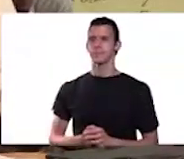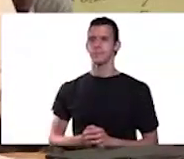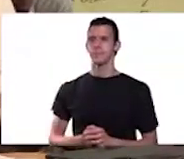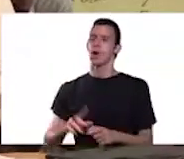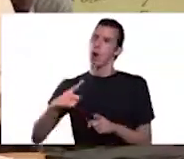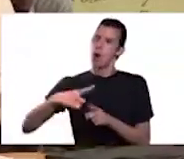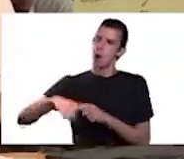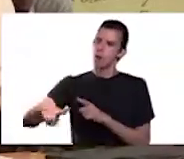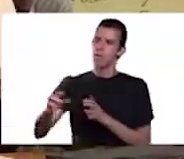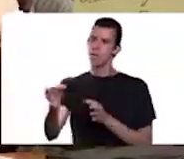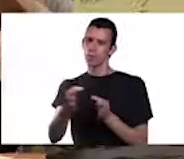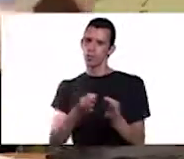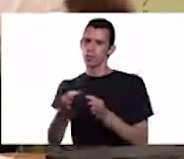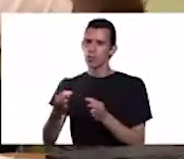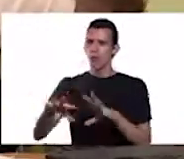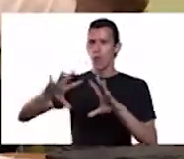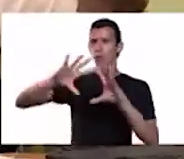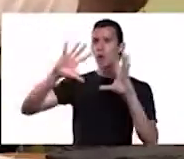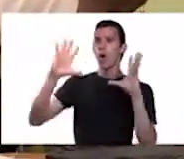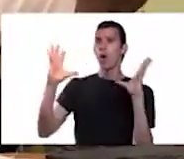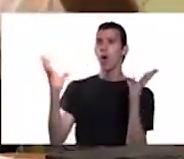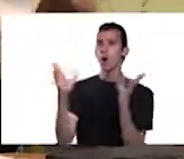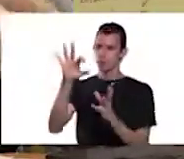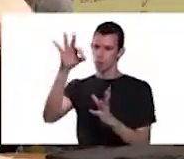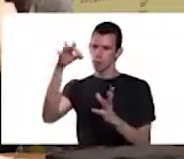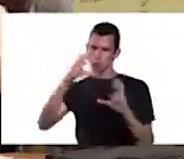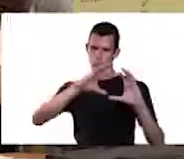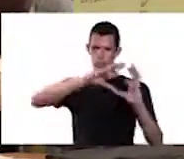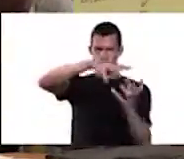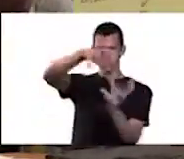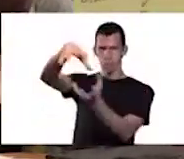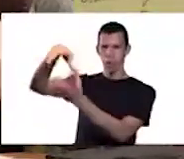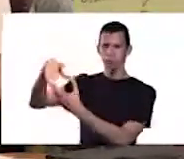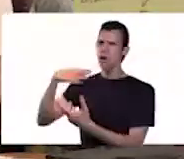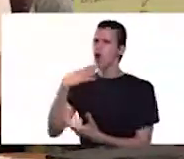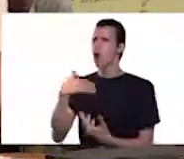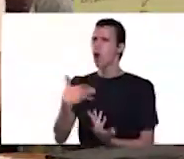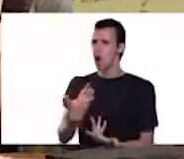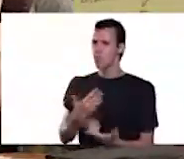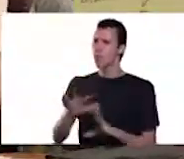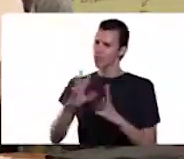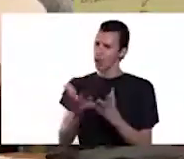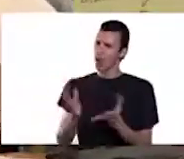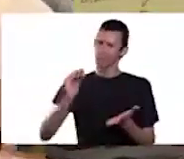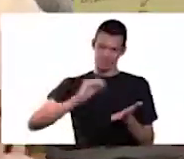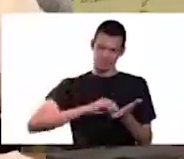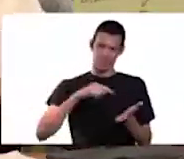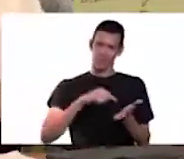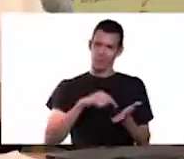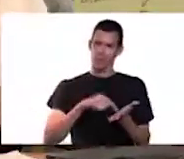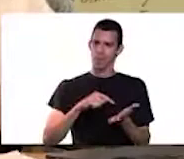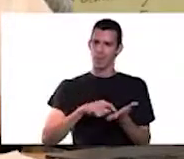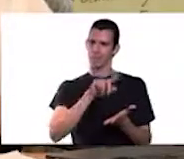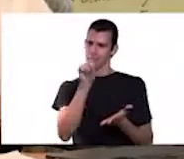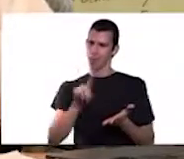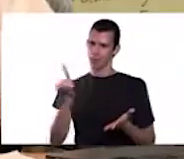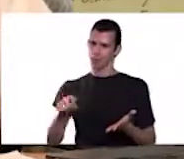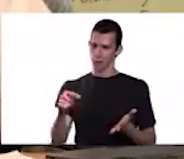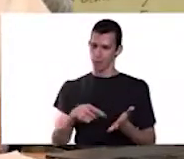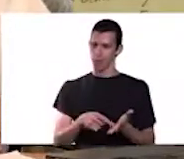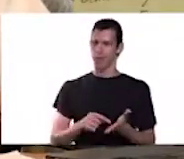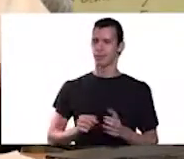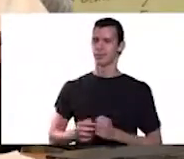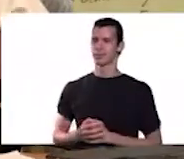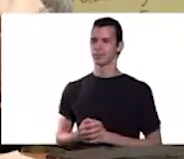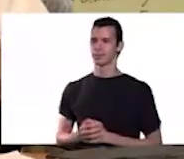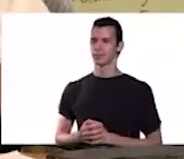también pueden estar en la localidad, además de las preguntas que orientamos aquí en el libro de texto, que aquí lo tienen. Considero